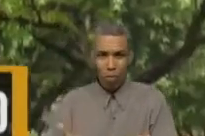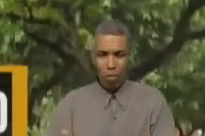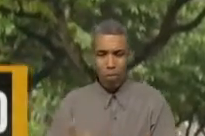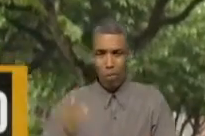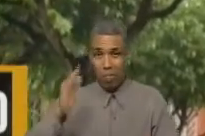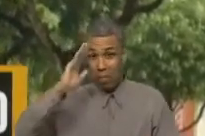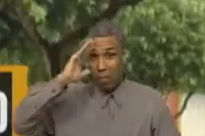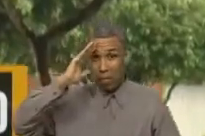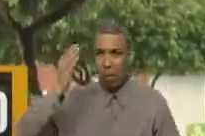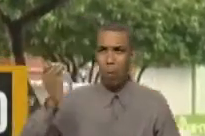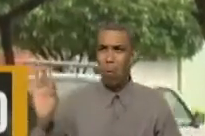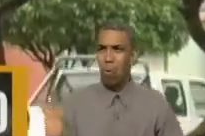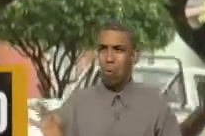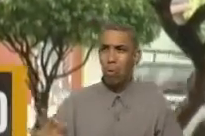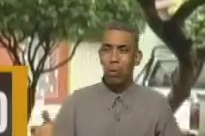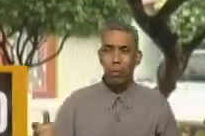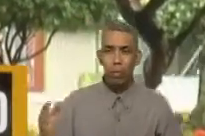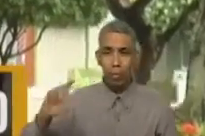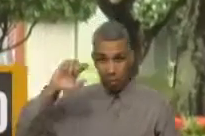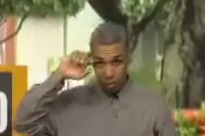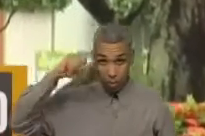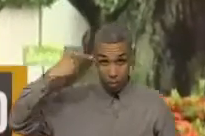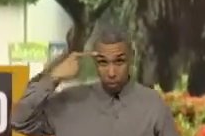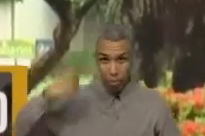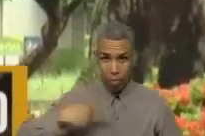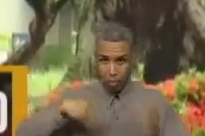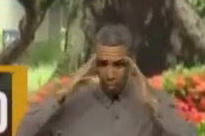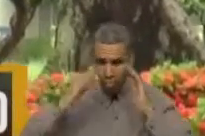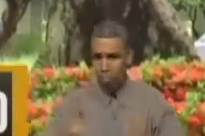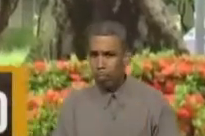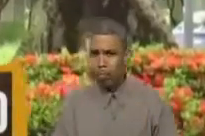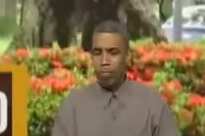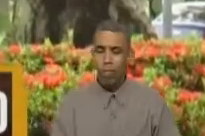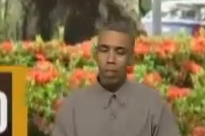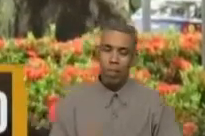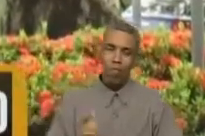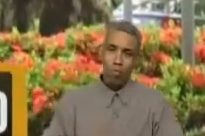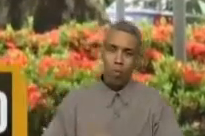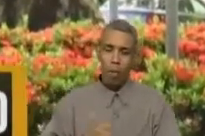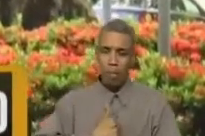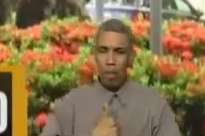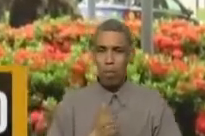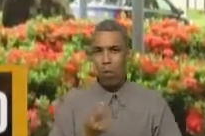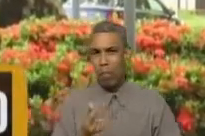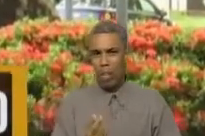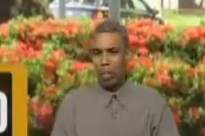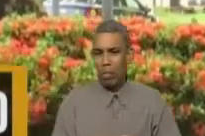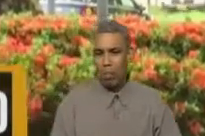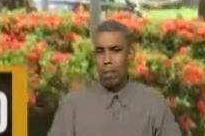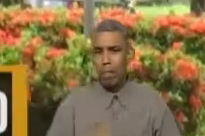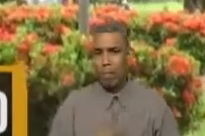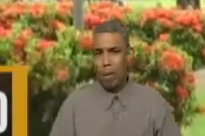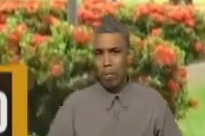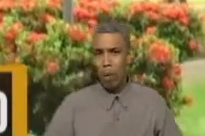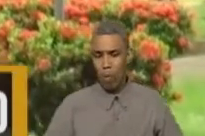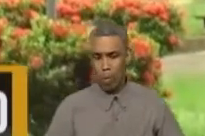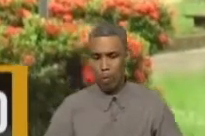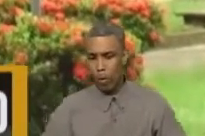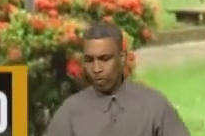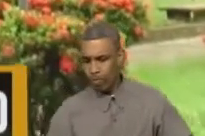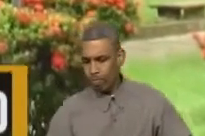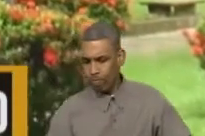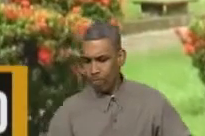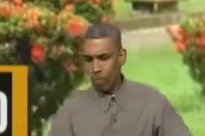de controlar con nuestros recursos la reposición de lo que se hurtan y con el